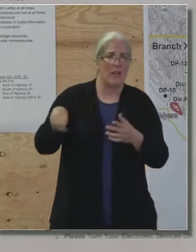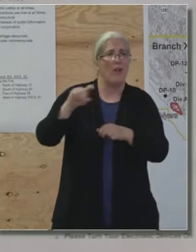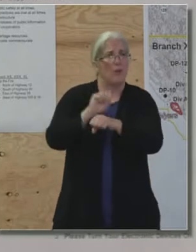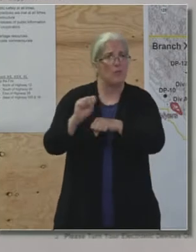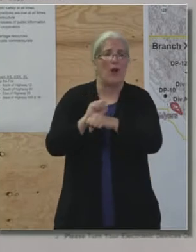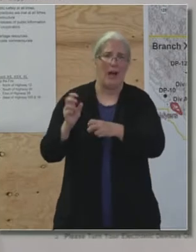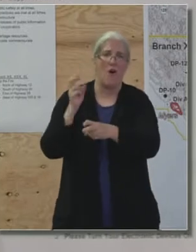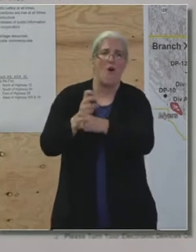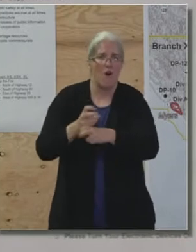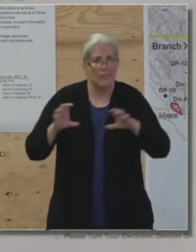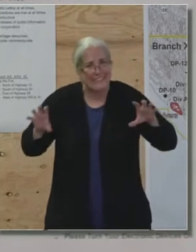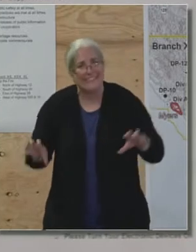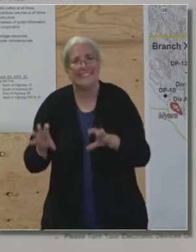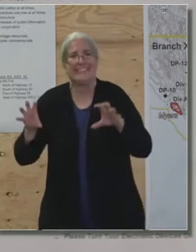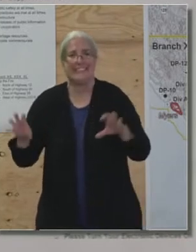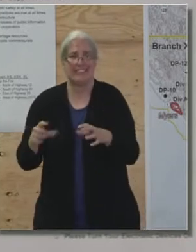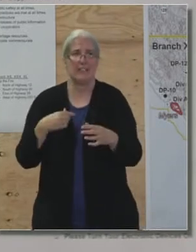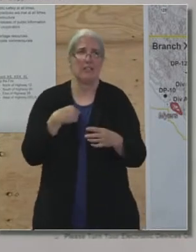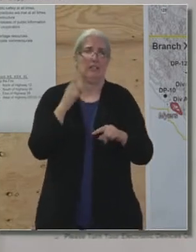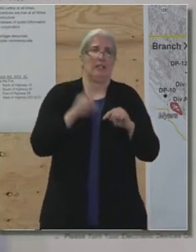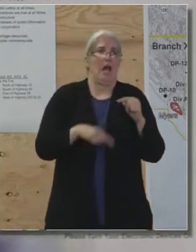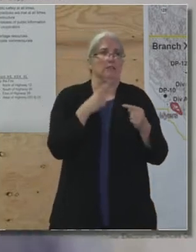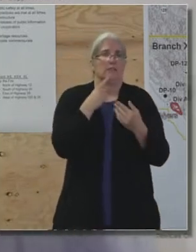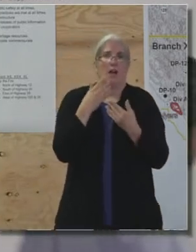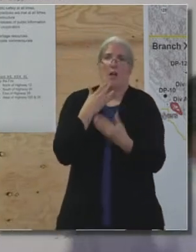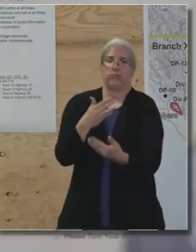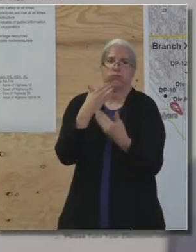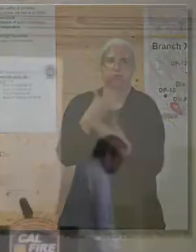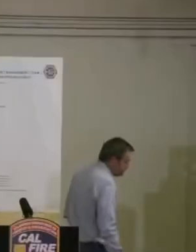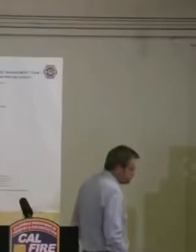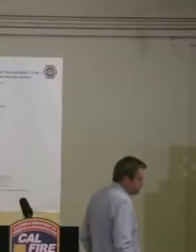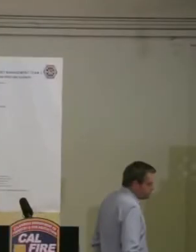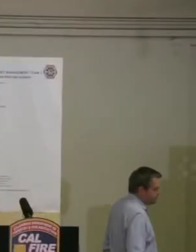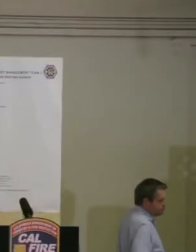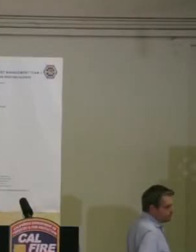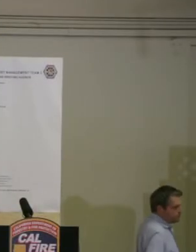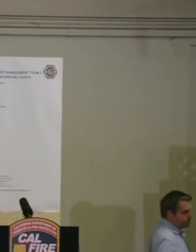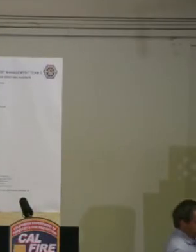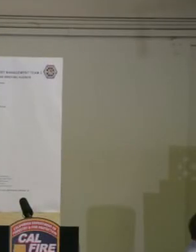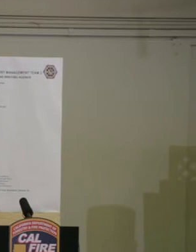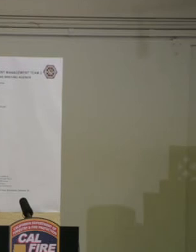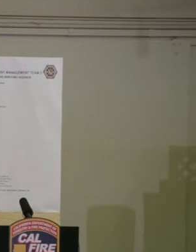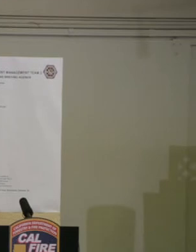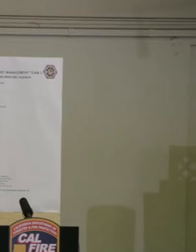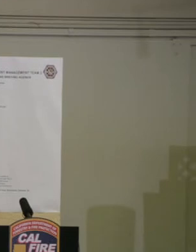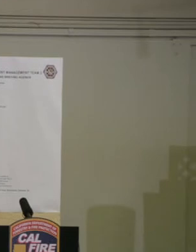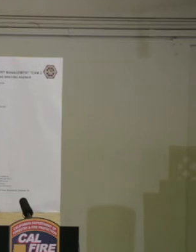tienen hasta el último y no se les puede dar las gracias lo suficiente gracias